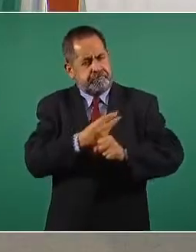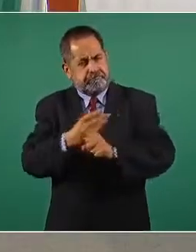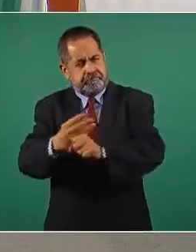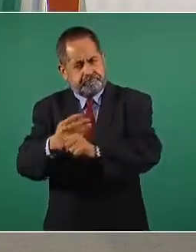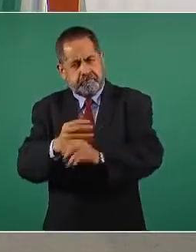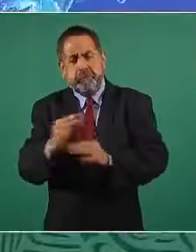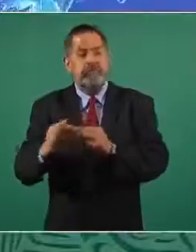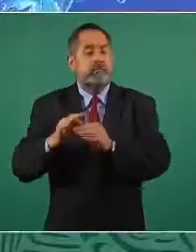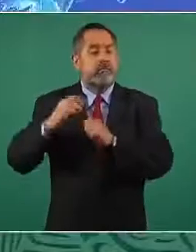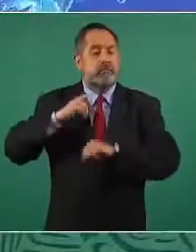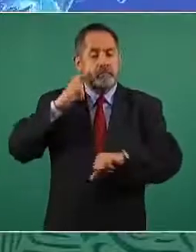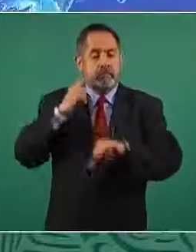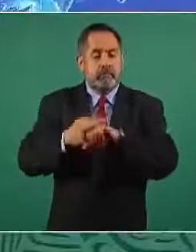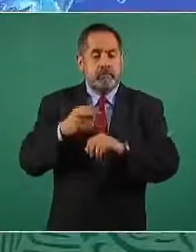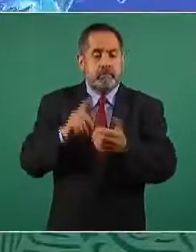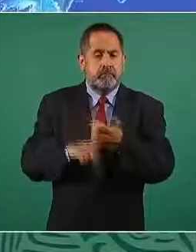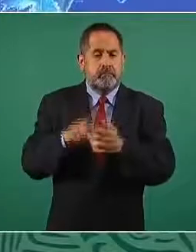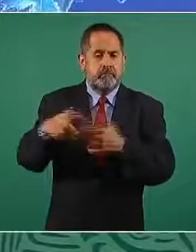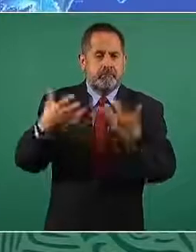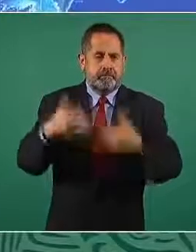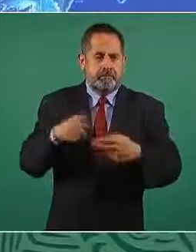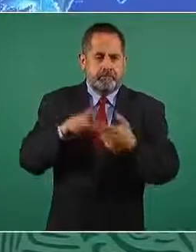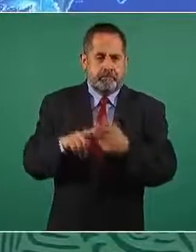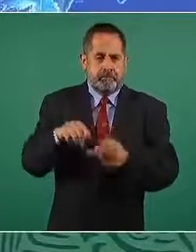cargo de Motangil.